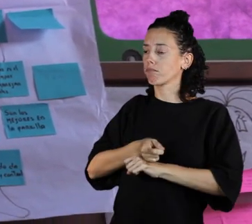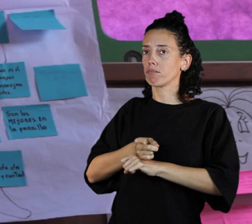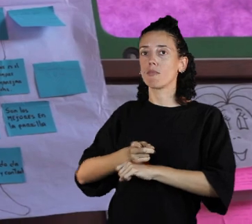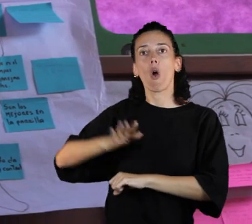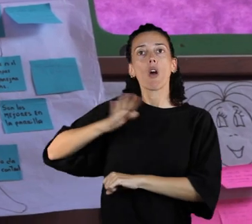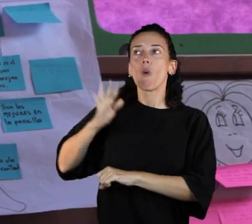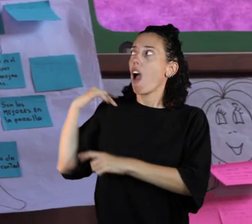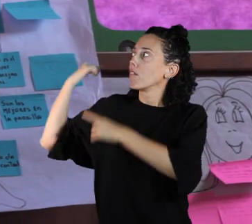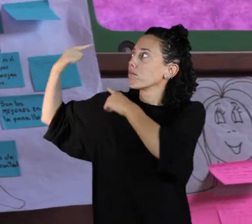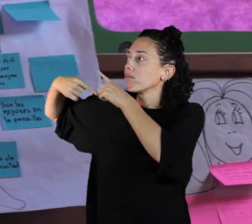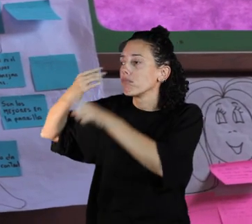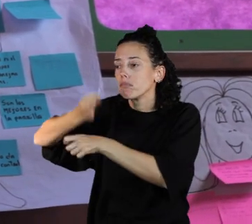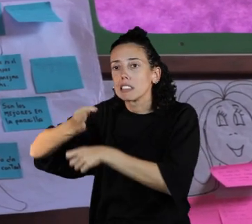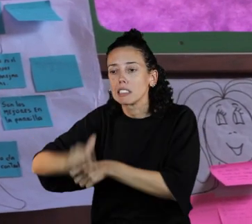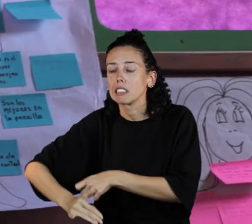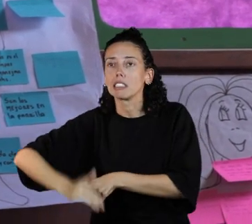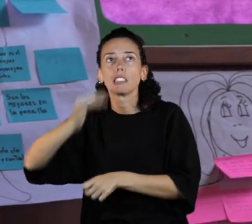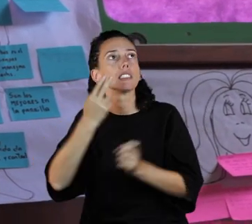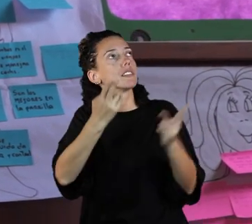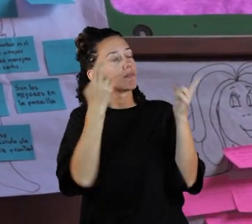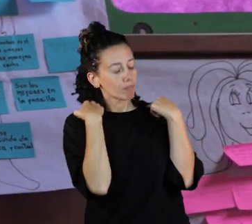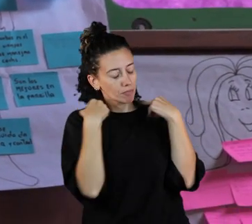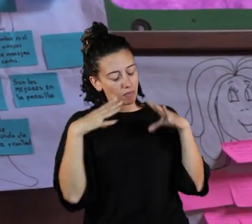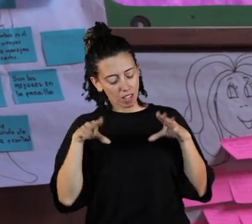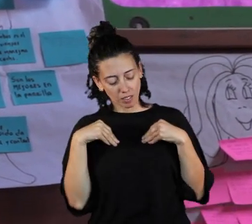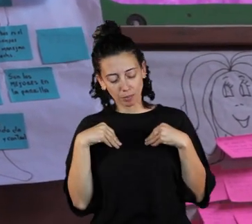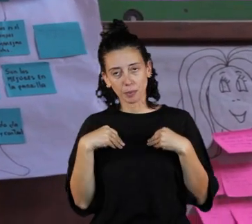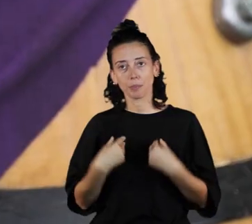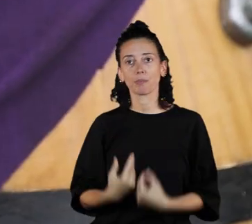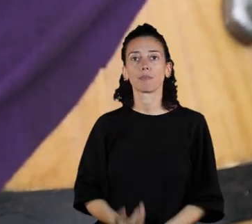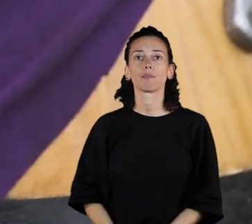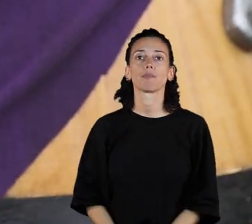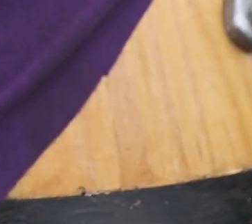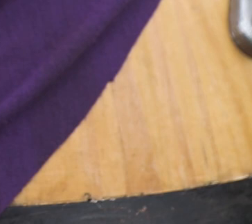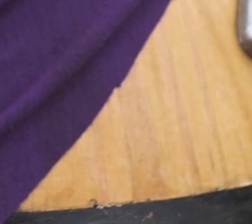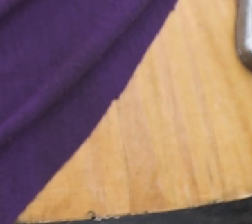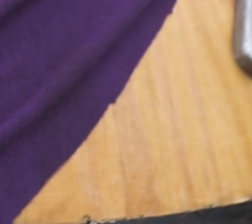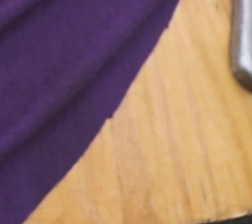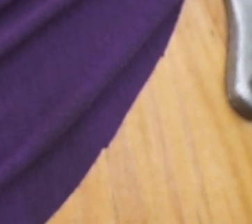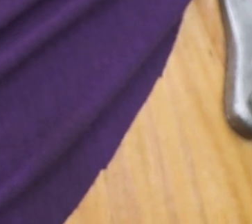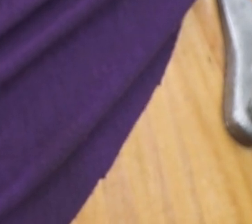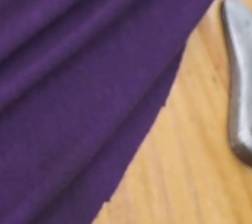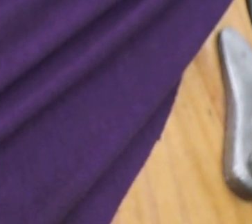dominación y a la mujer todo nos condiciona a ocupar un lugar de víctima y de sumisión.